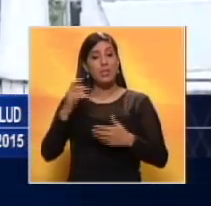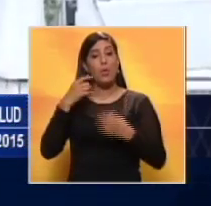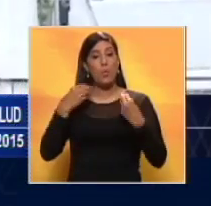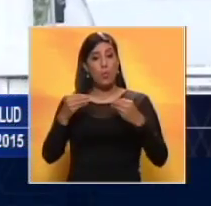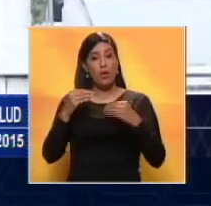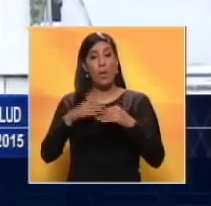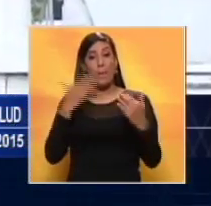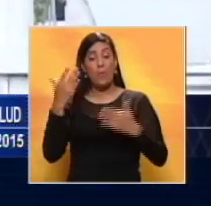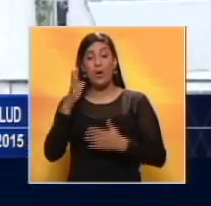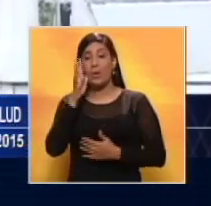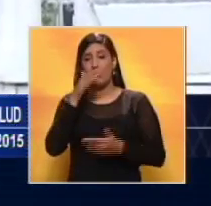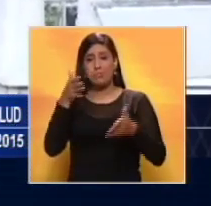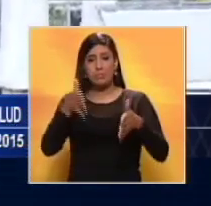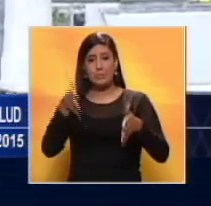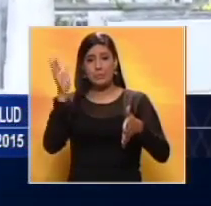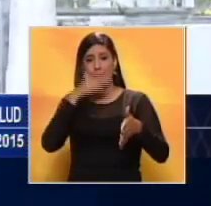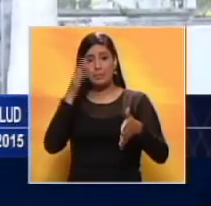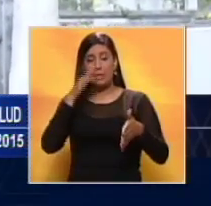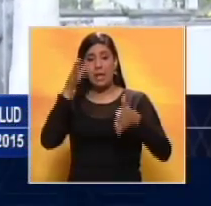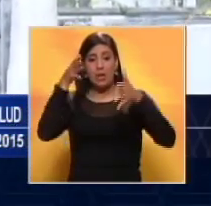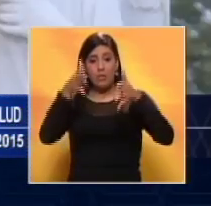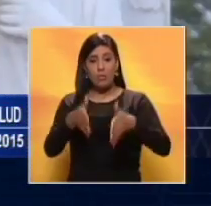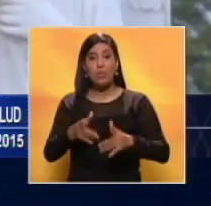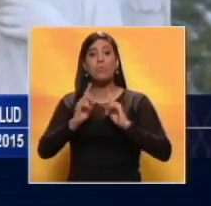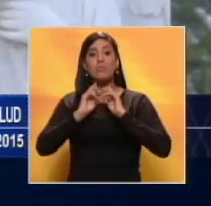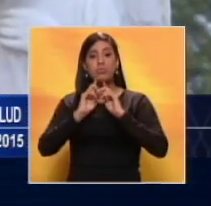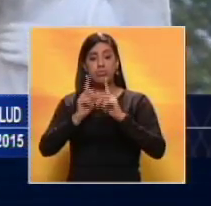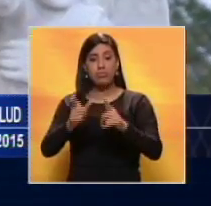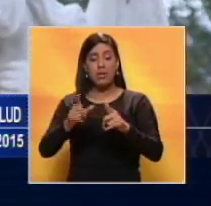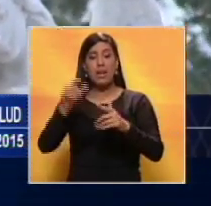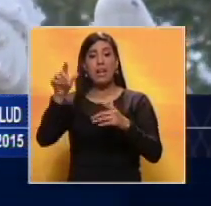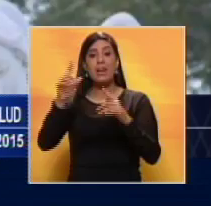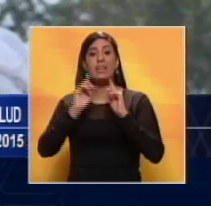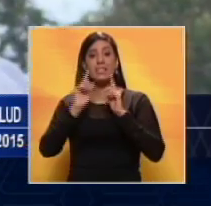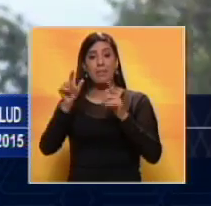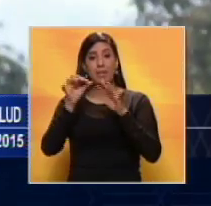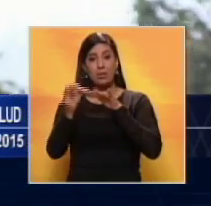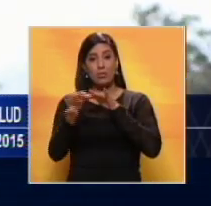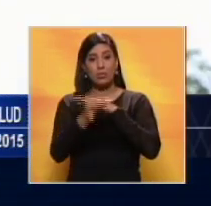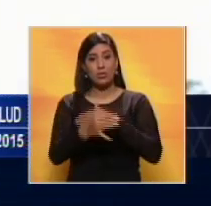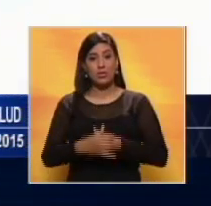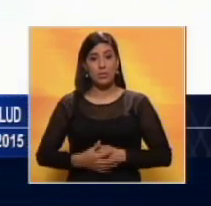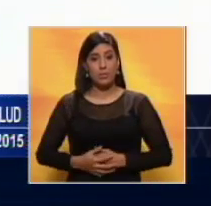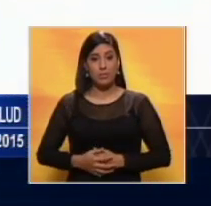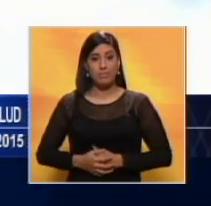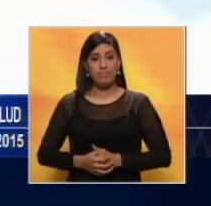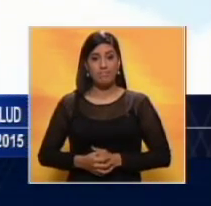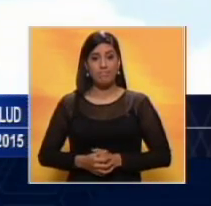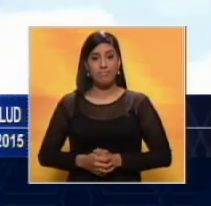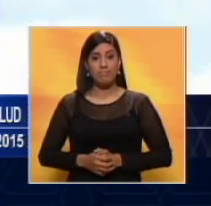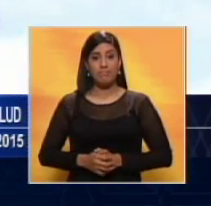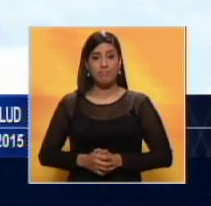pública por la precariedad con que se están realizando las sepulturas en el cementerio municipal.